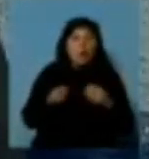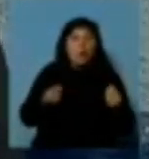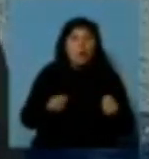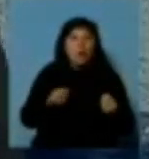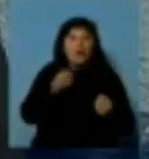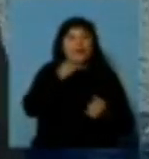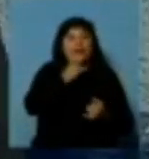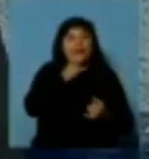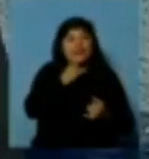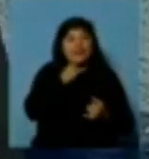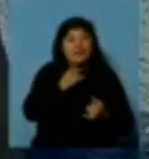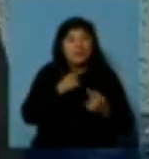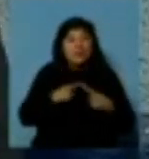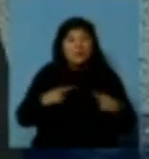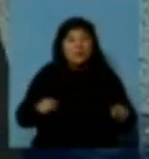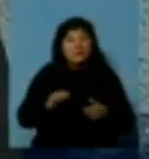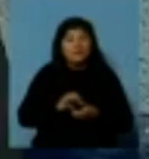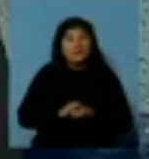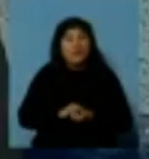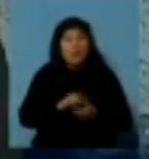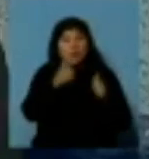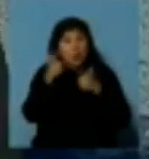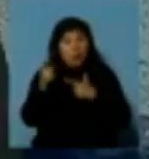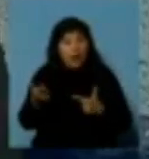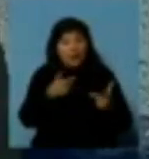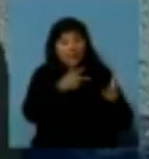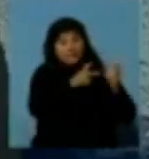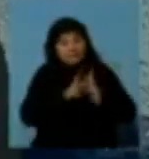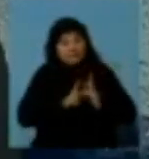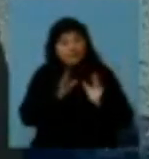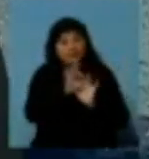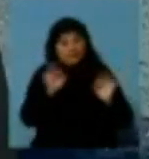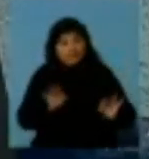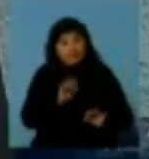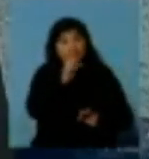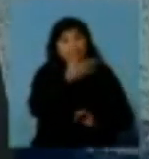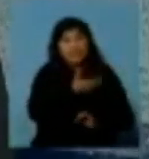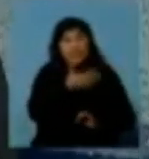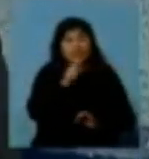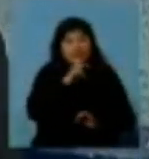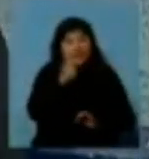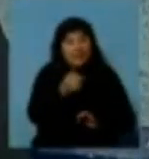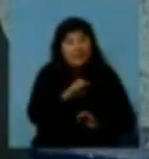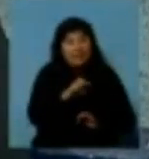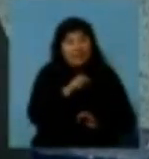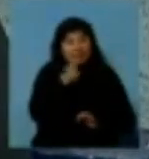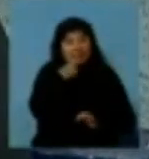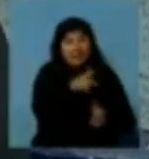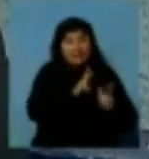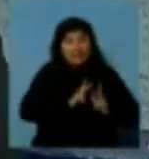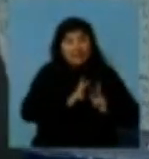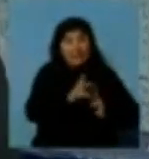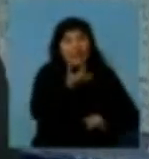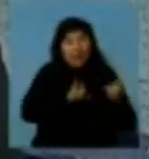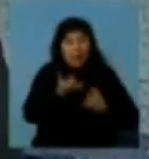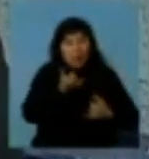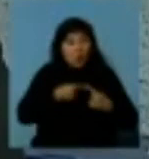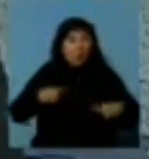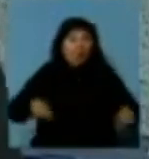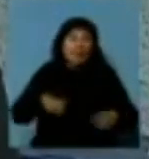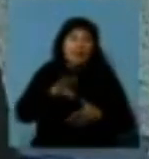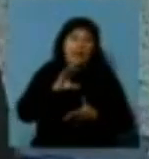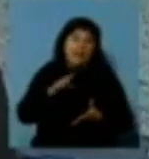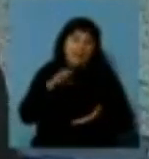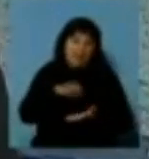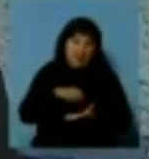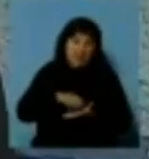hay respuesta. Hasta ahora no hay respuesta a la FATAP, que es a quien nuclea todos los empresarios